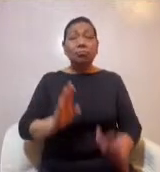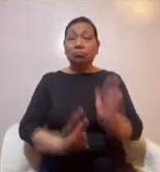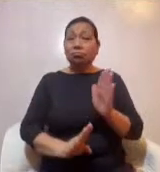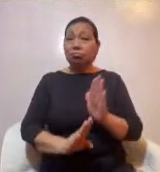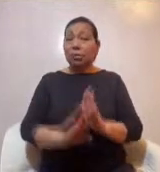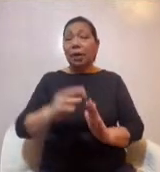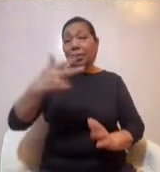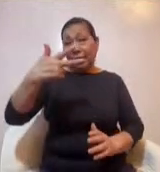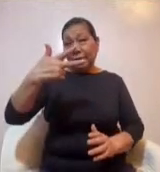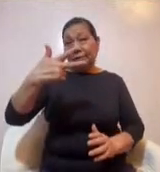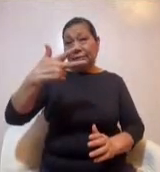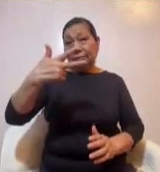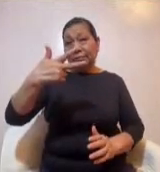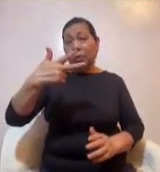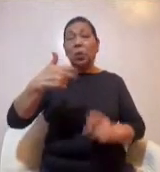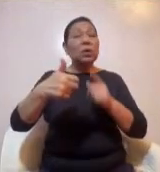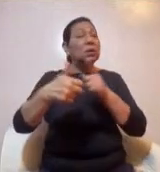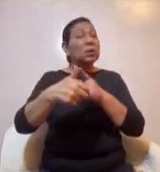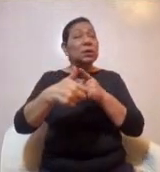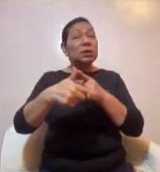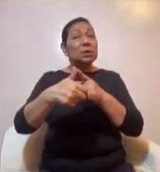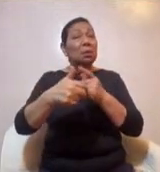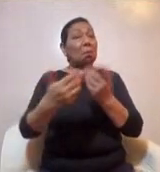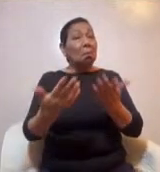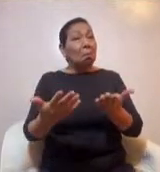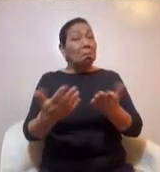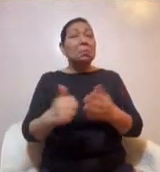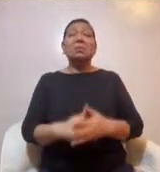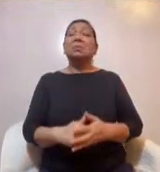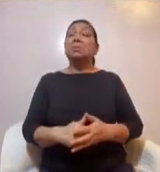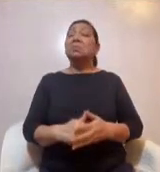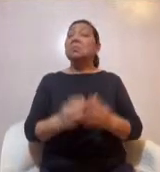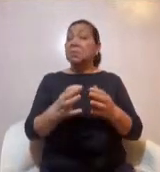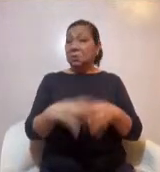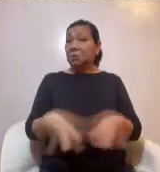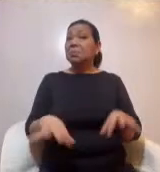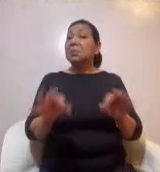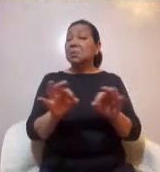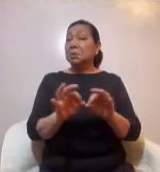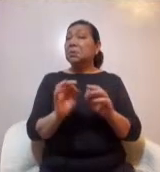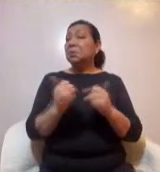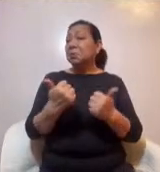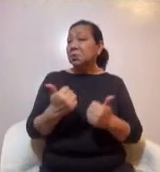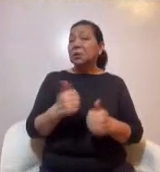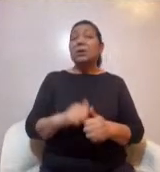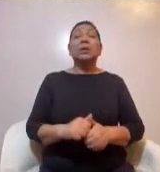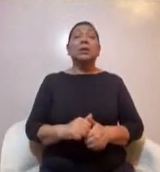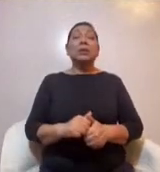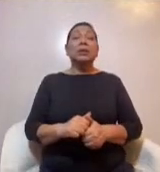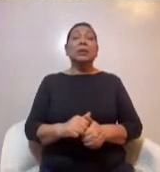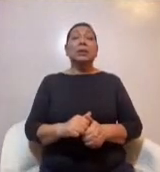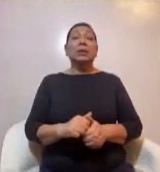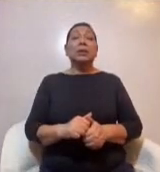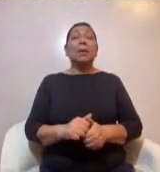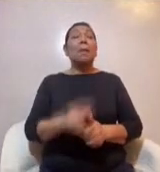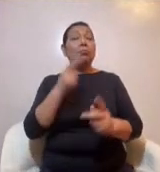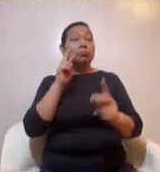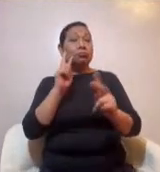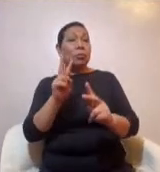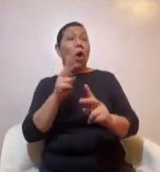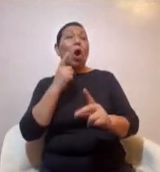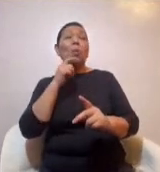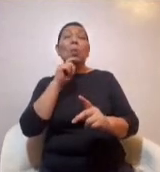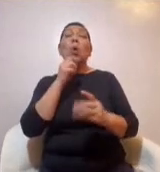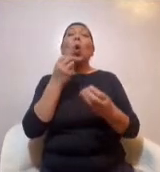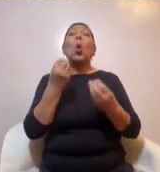este marco destacaría como 3 puntos. Uno, y que me parece muy importante, tiene que ver con